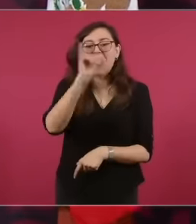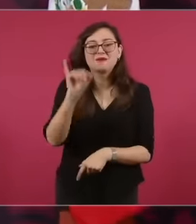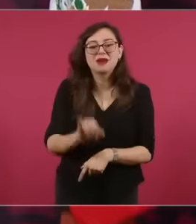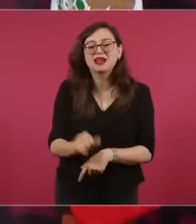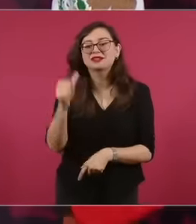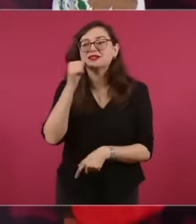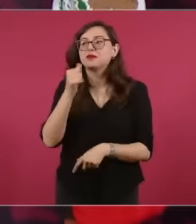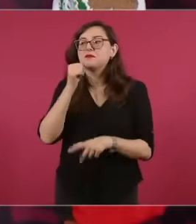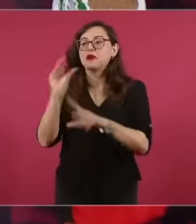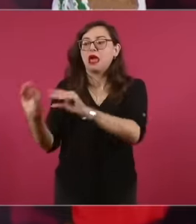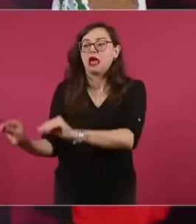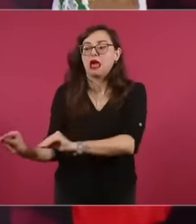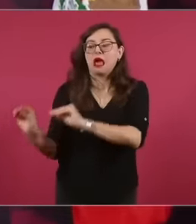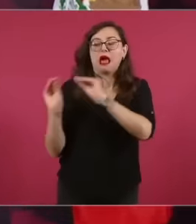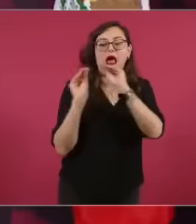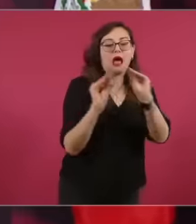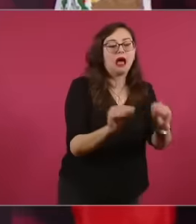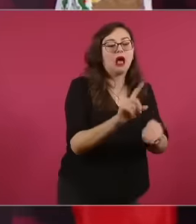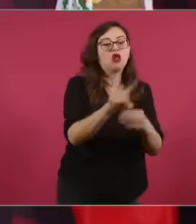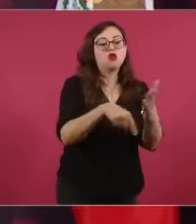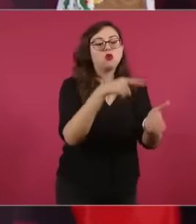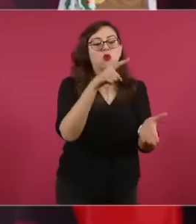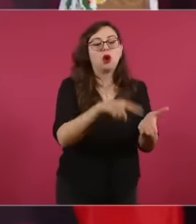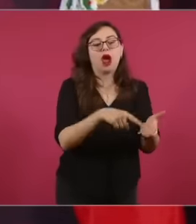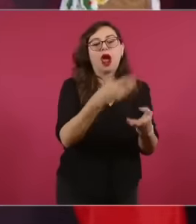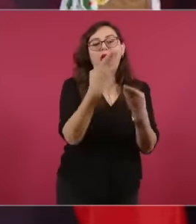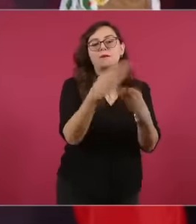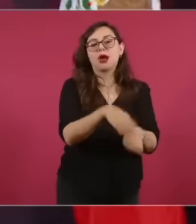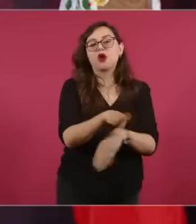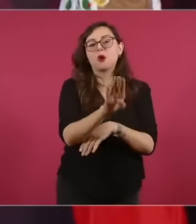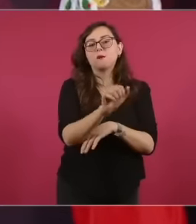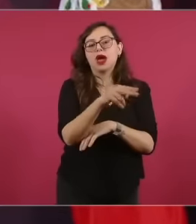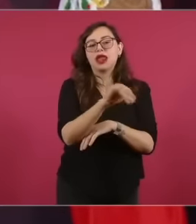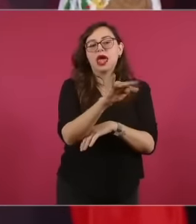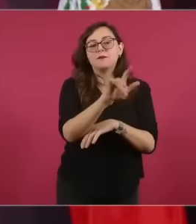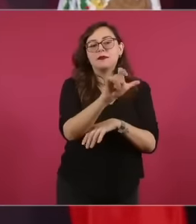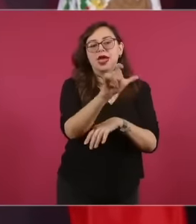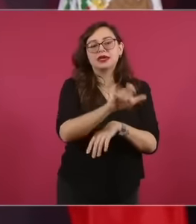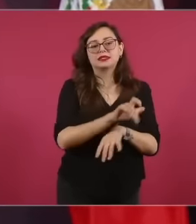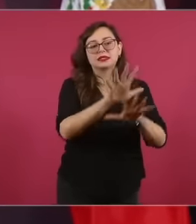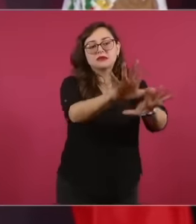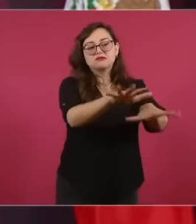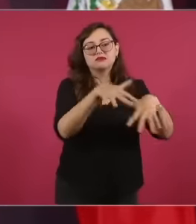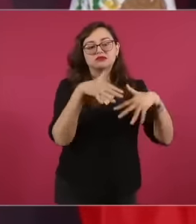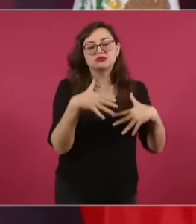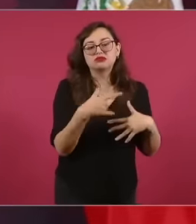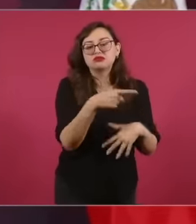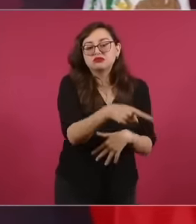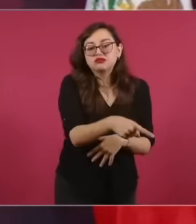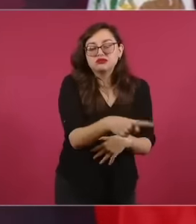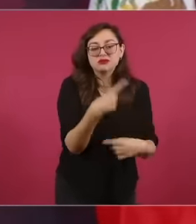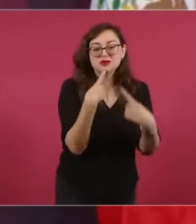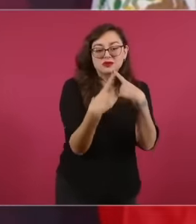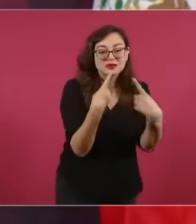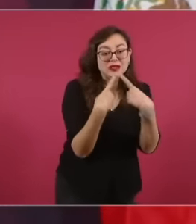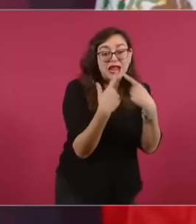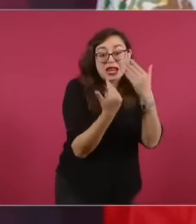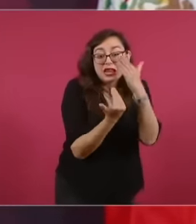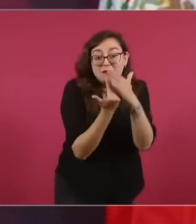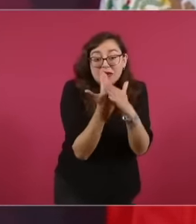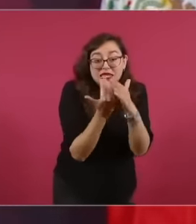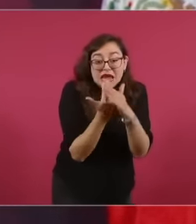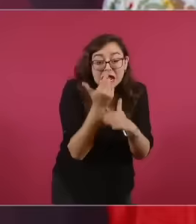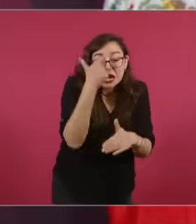eso se olvida. No vamos a escuchar a Azucena Uriastegui hablando de eso,